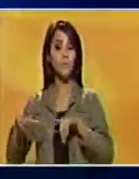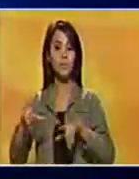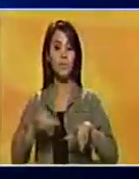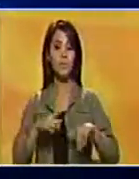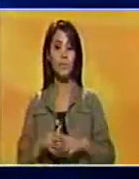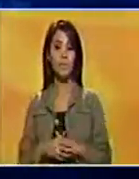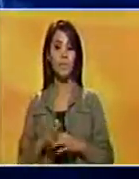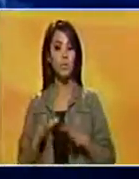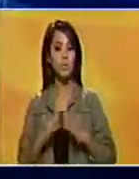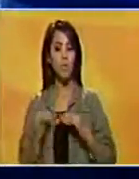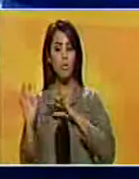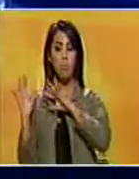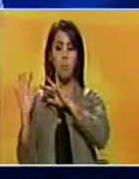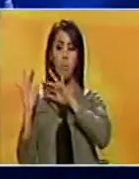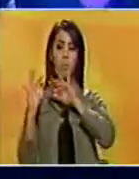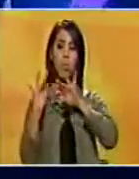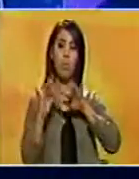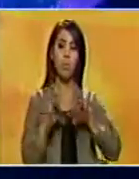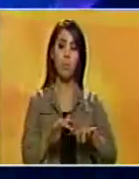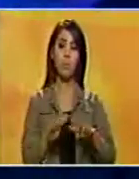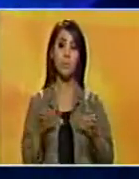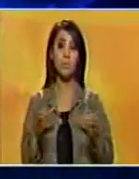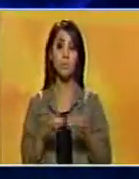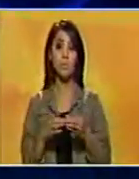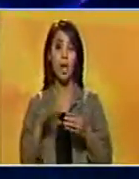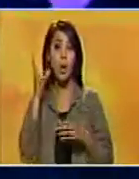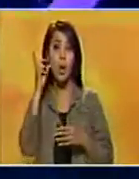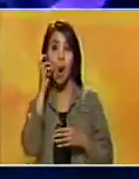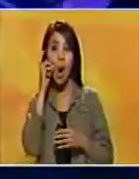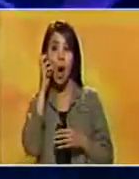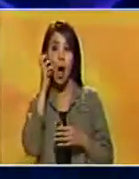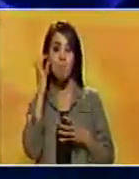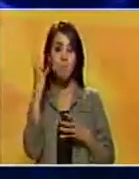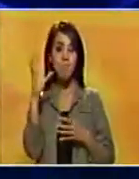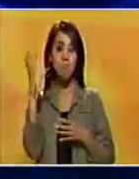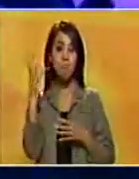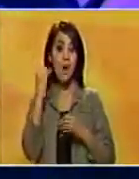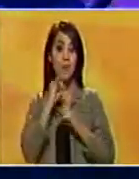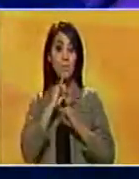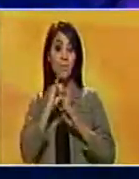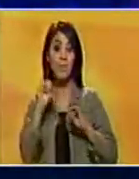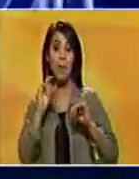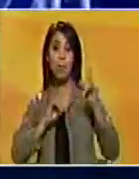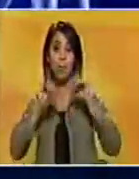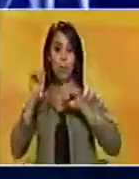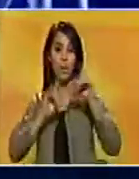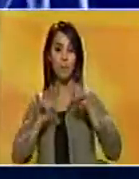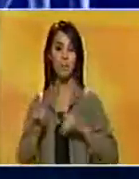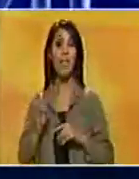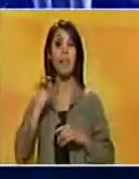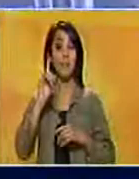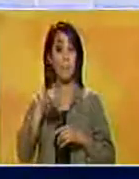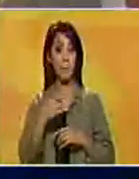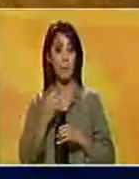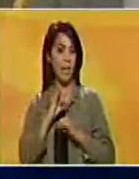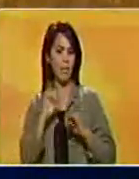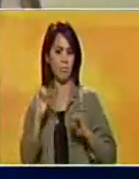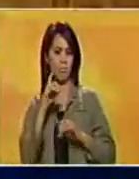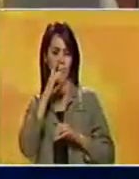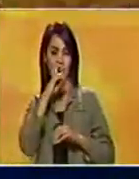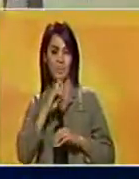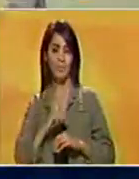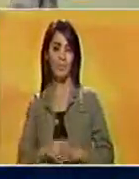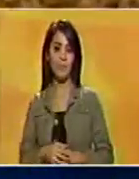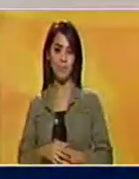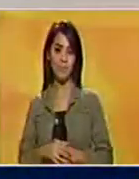en el que las personas se reúnen para escuchar las campanadas, disfrutar de un espectáculo de fuegos artificiales y festejar el nuevo año. Aunque la entrada